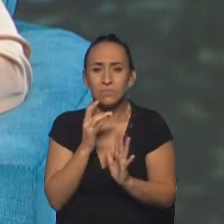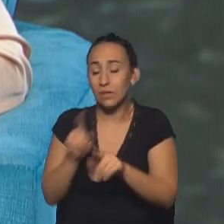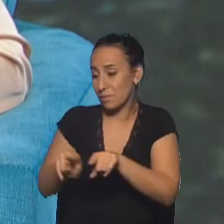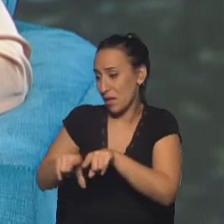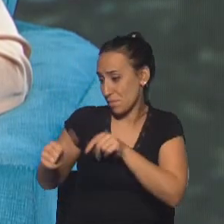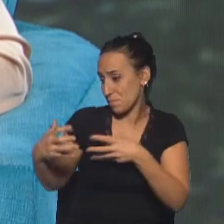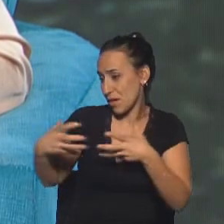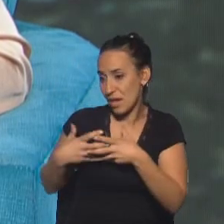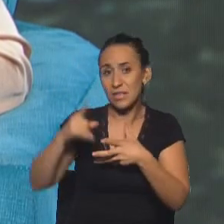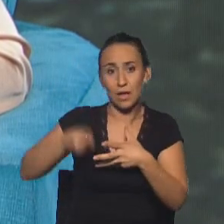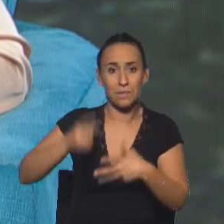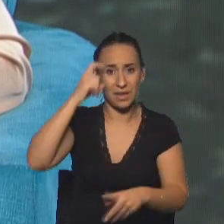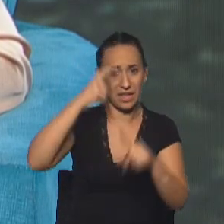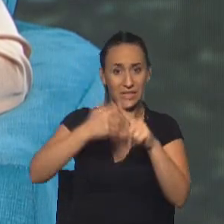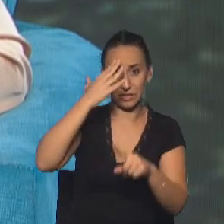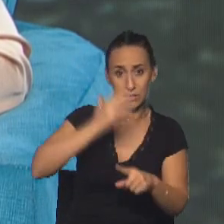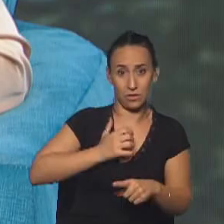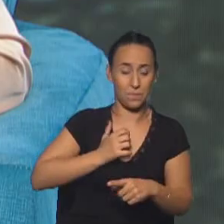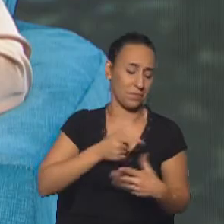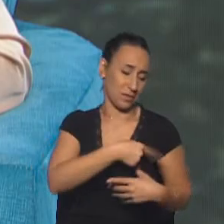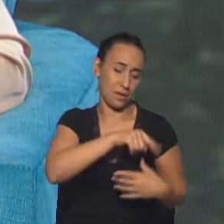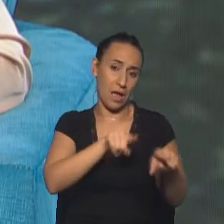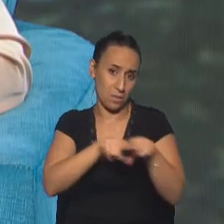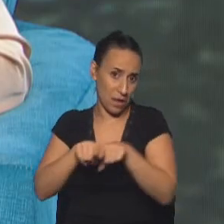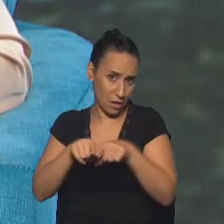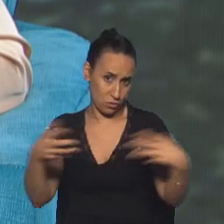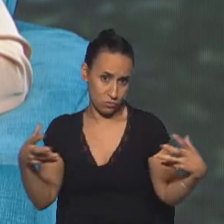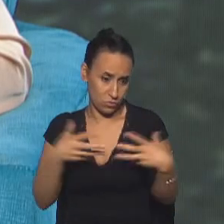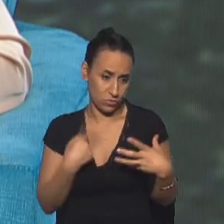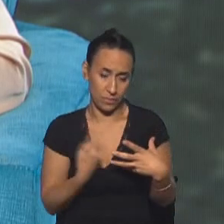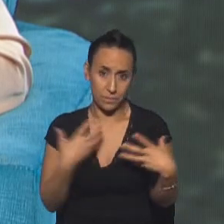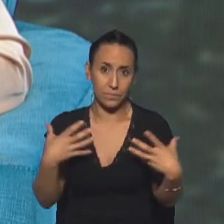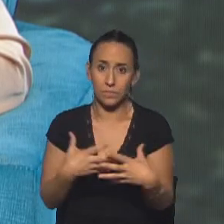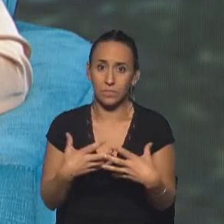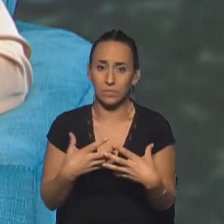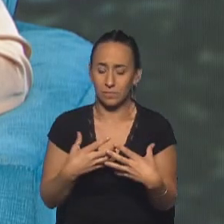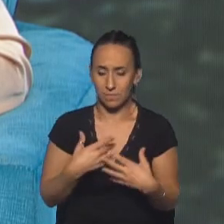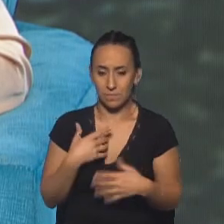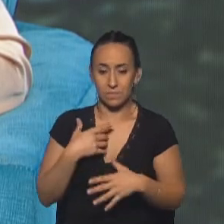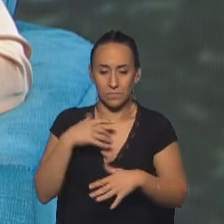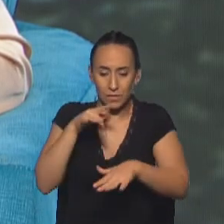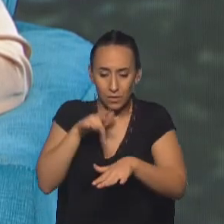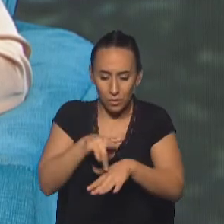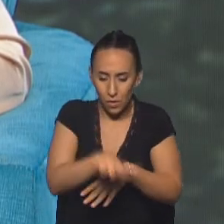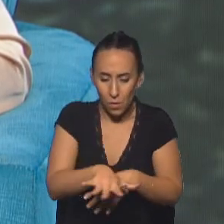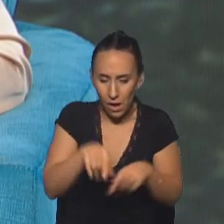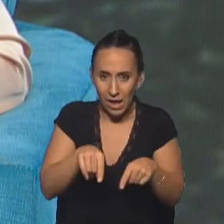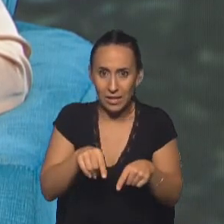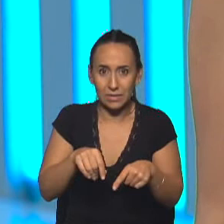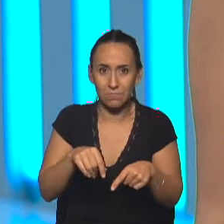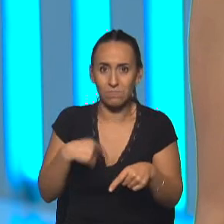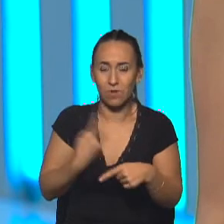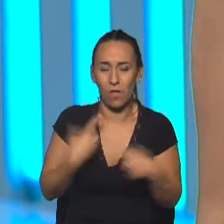de la SEMA, que son mis hermanos, que nos abrazamos y sentimos mucha paz. ¿Sabe qué